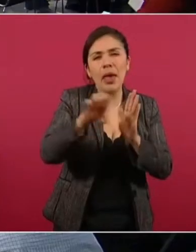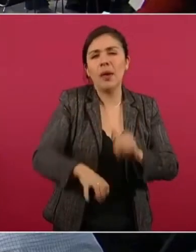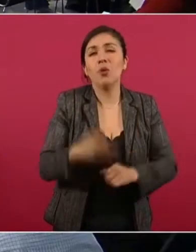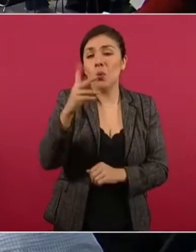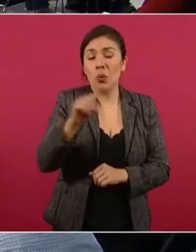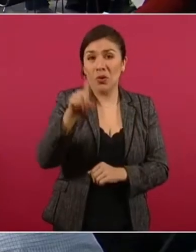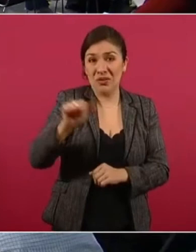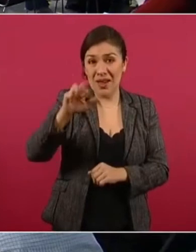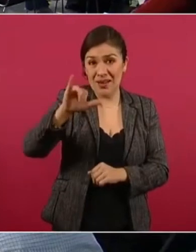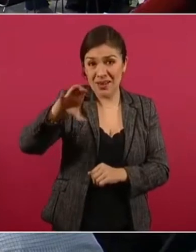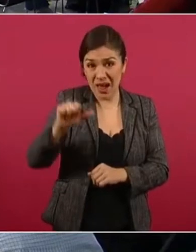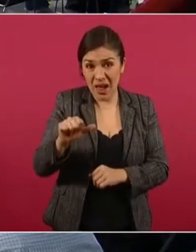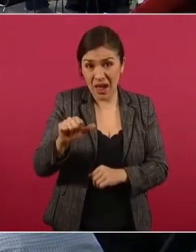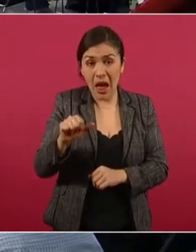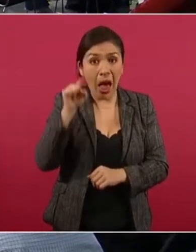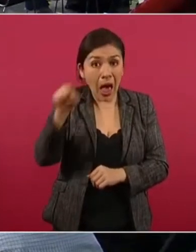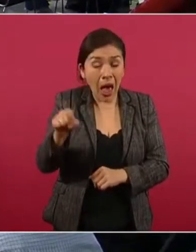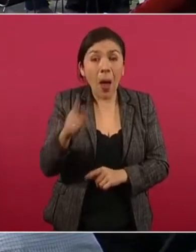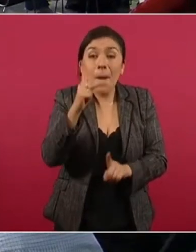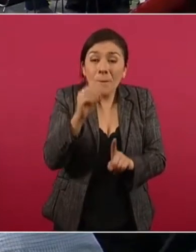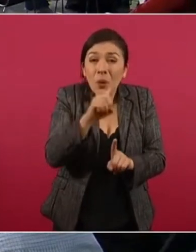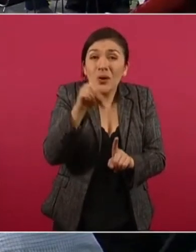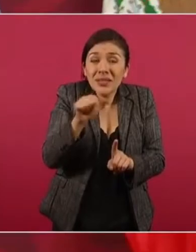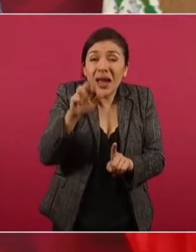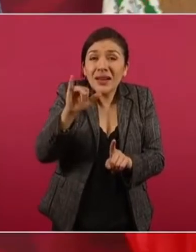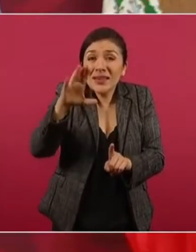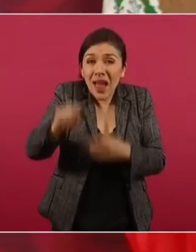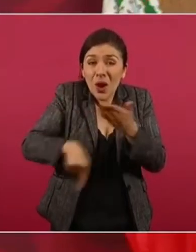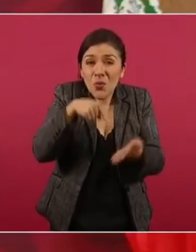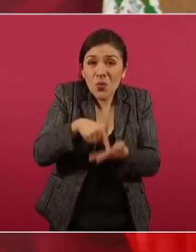Poza Rica, estamos hablando de Poza Rica.